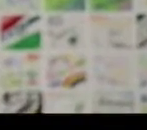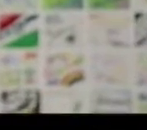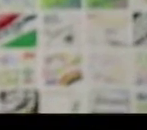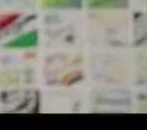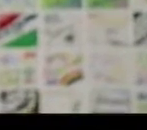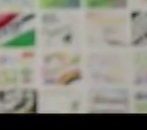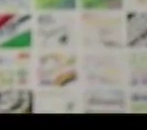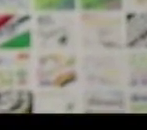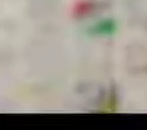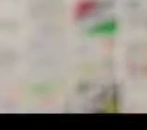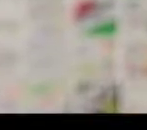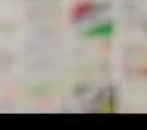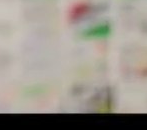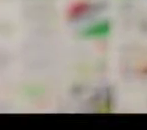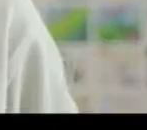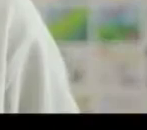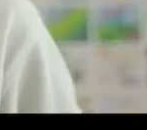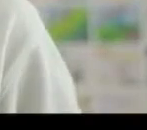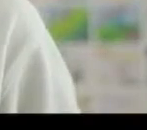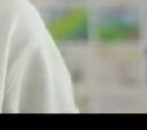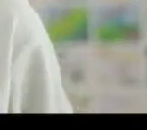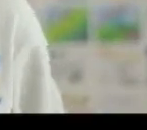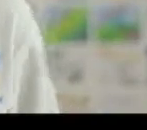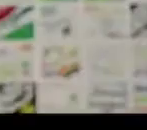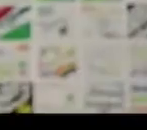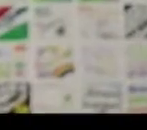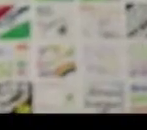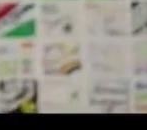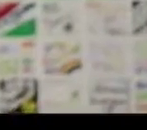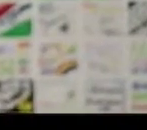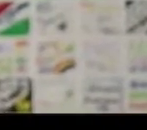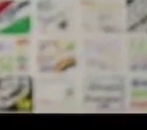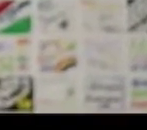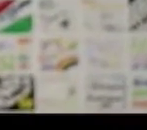recreo. Club de fútbol, matemáticas.